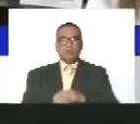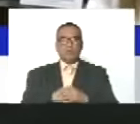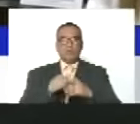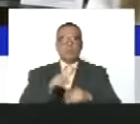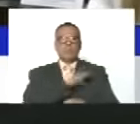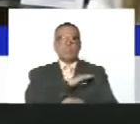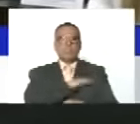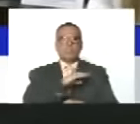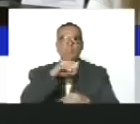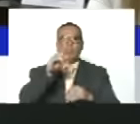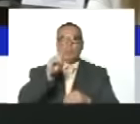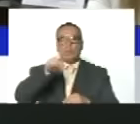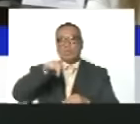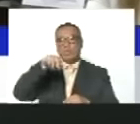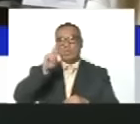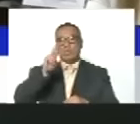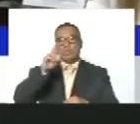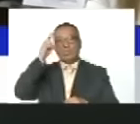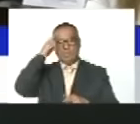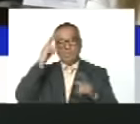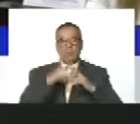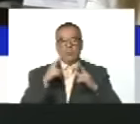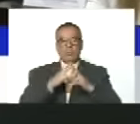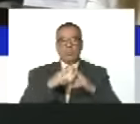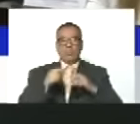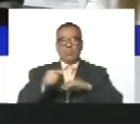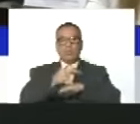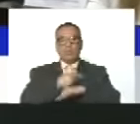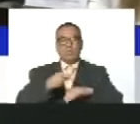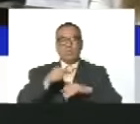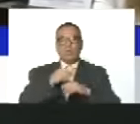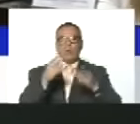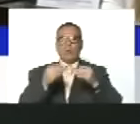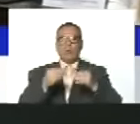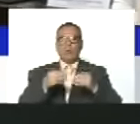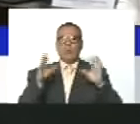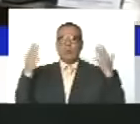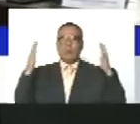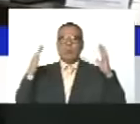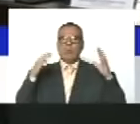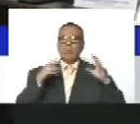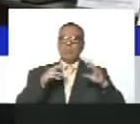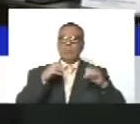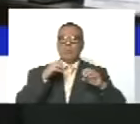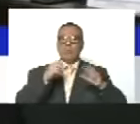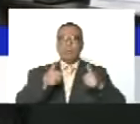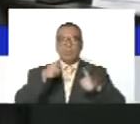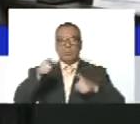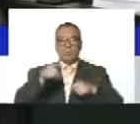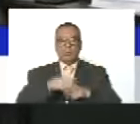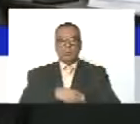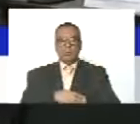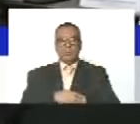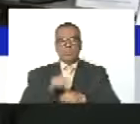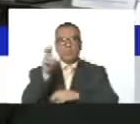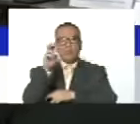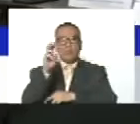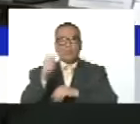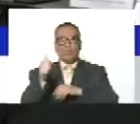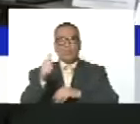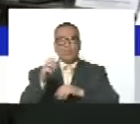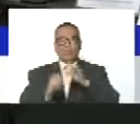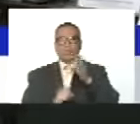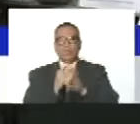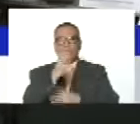propio seno de la ONU ser reconocido por el Estado. Muchos aplaudimos las iniciativas que tuvo el viernes